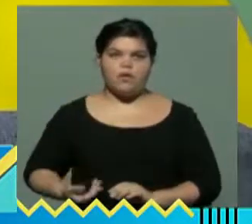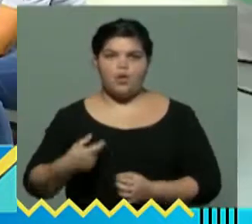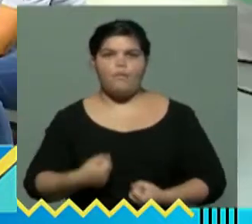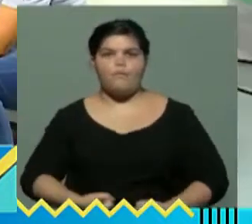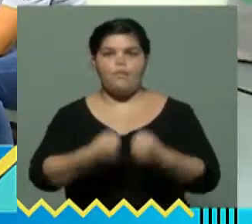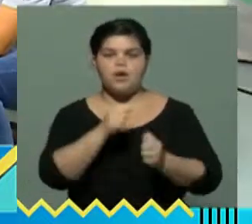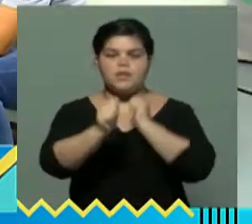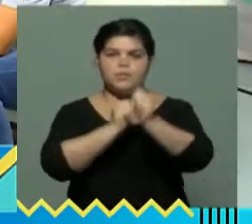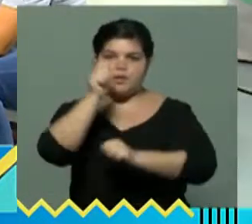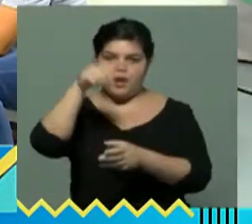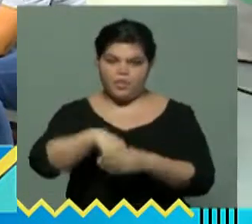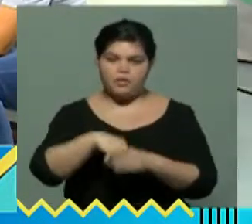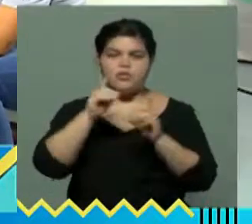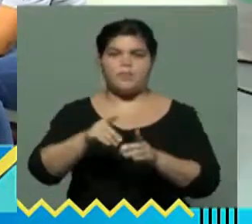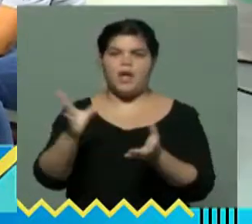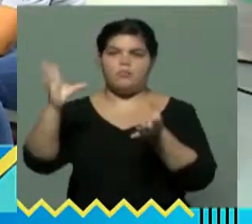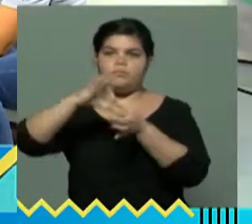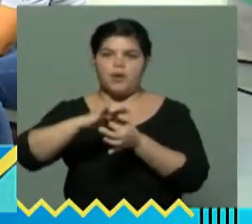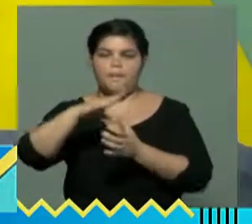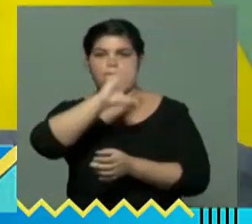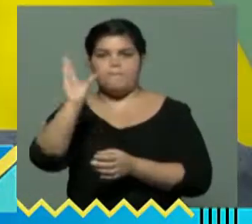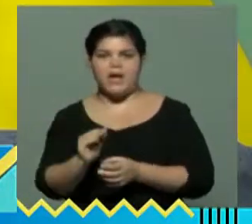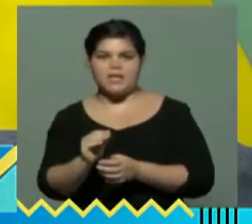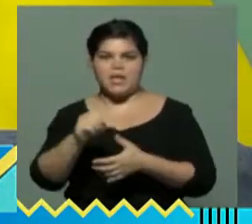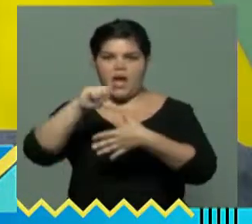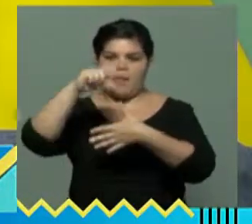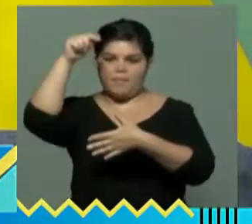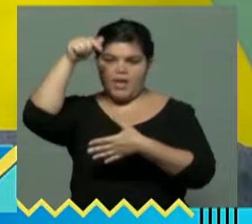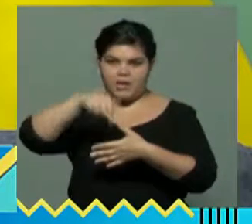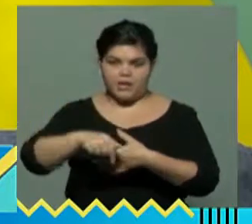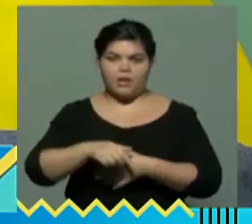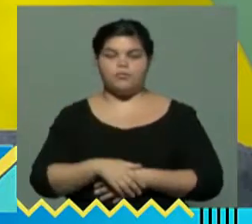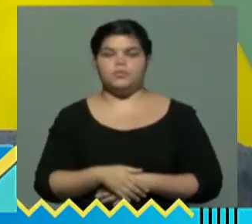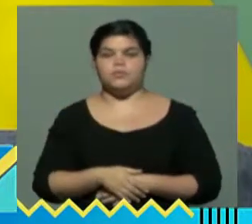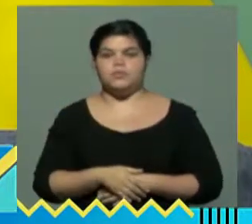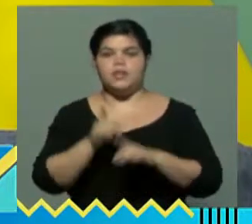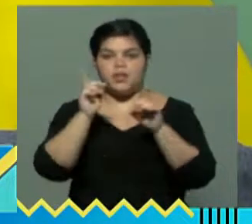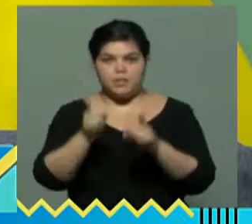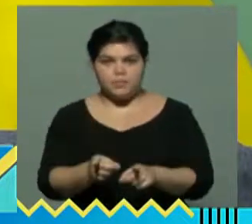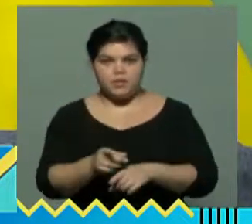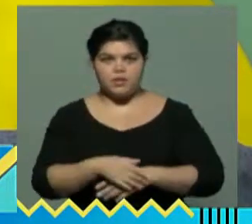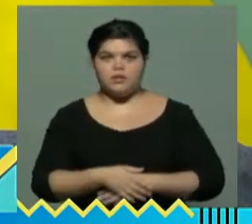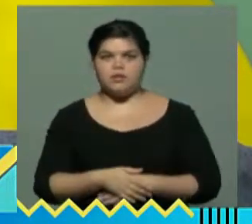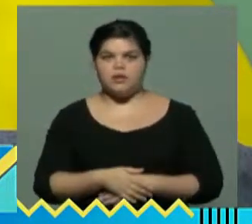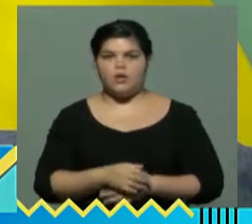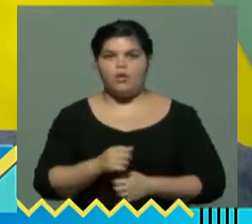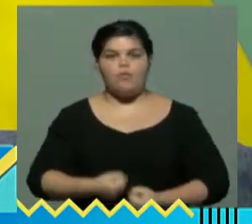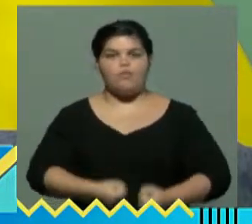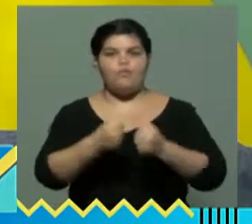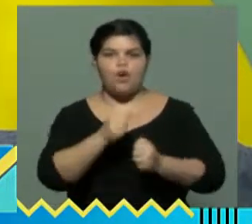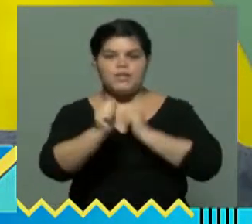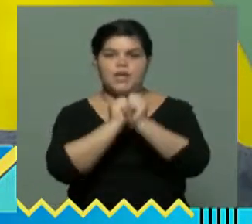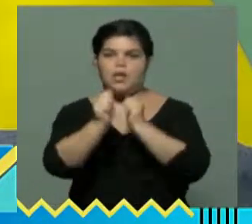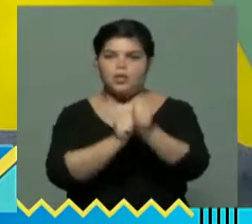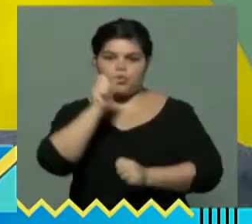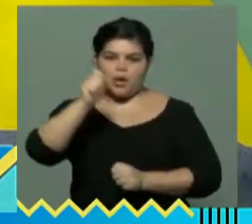interno, alianzas con los países regionales, sobre todo de América del Sur, y fortalecer la industria nacional.